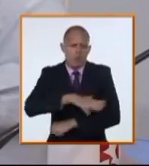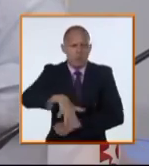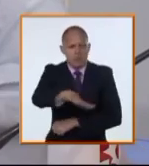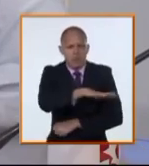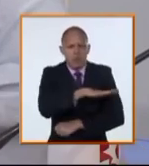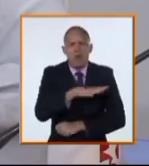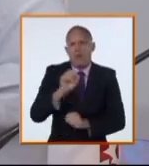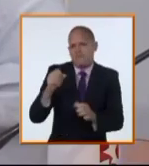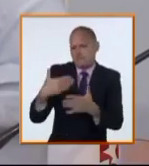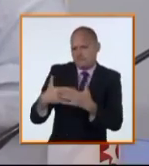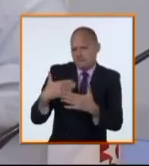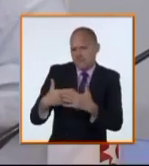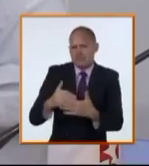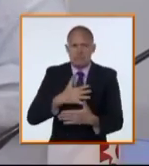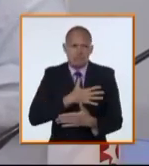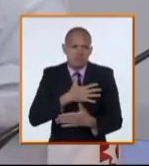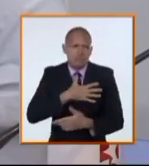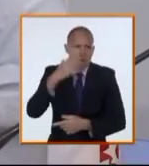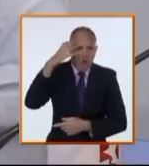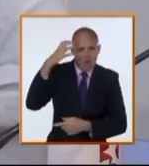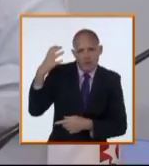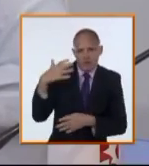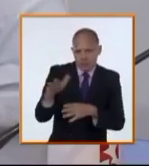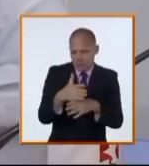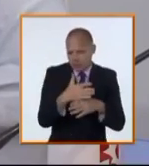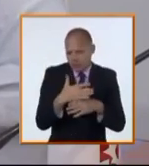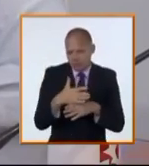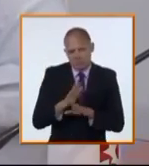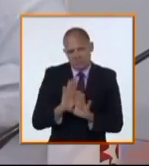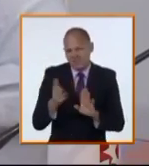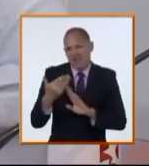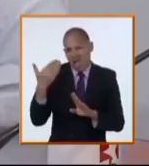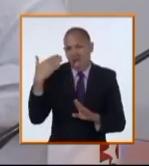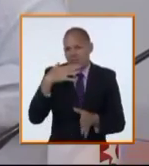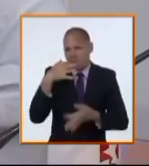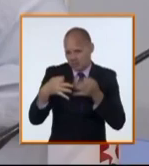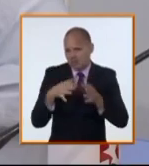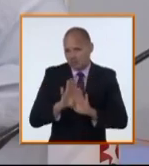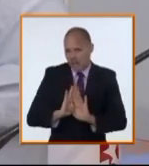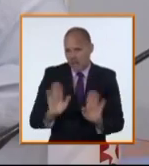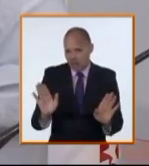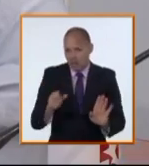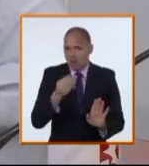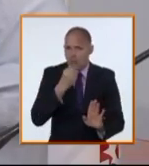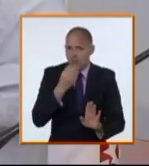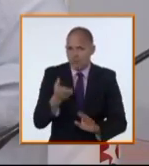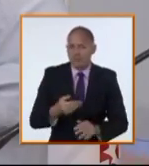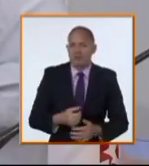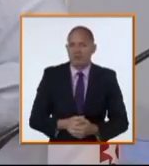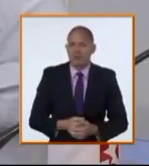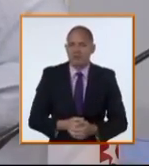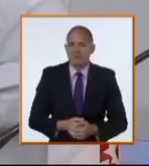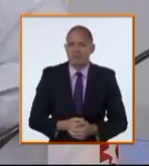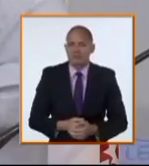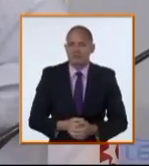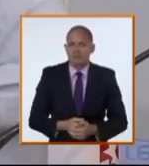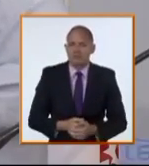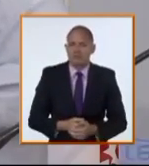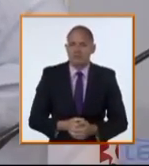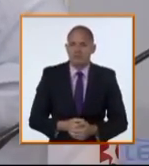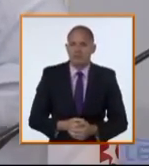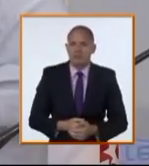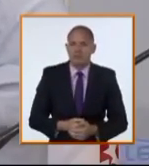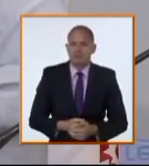actores económicos ya sean estatales o no como se ha explicado en otros espacios de esta mesa redonda pero vamos a